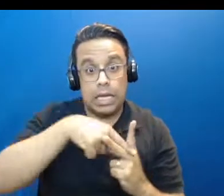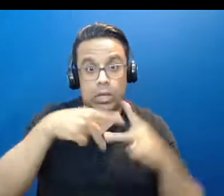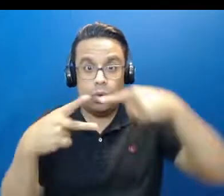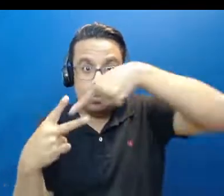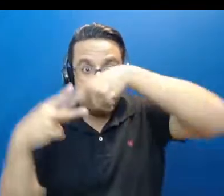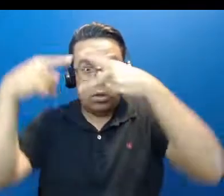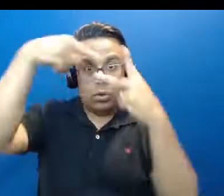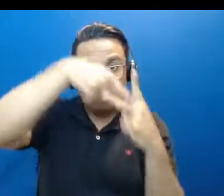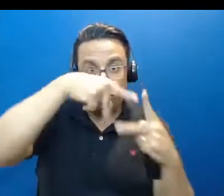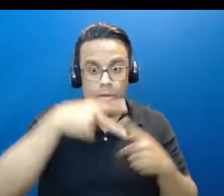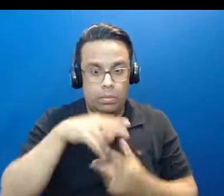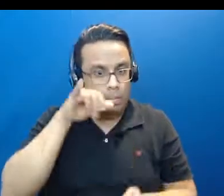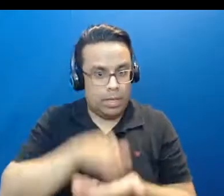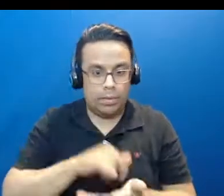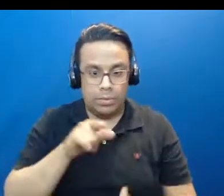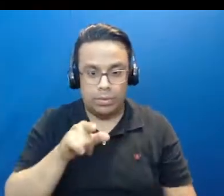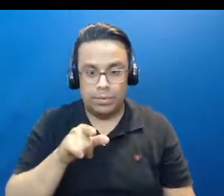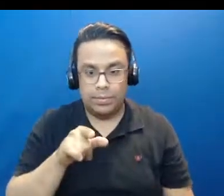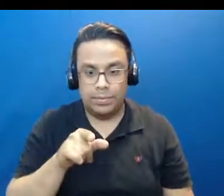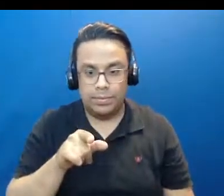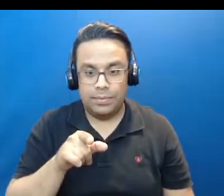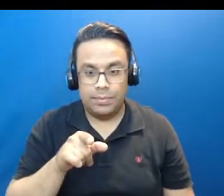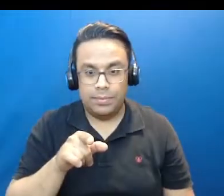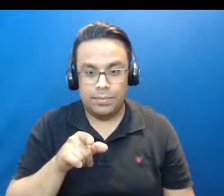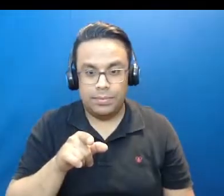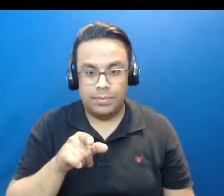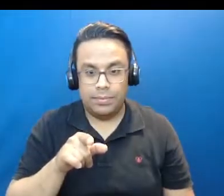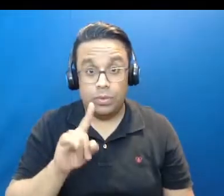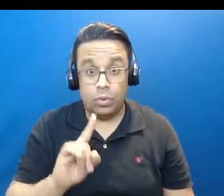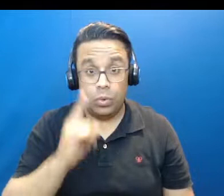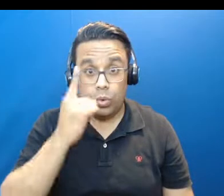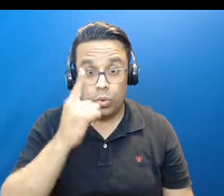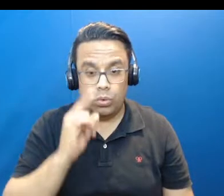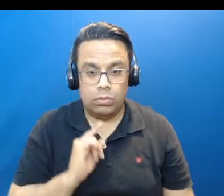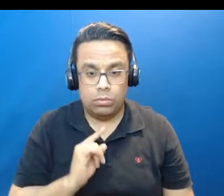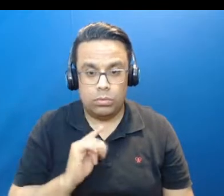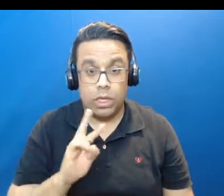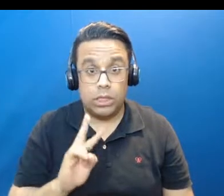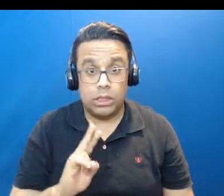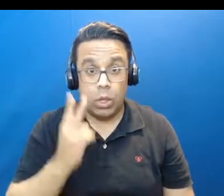1. De la misma manera podemos acotar el segundo círculo